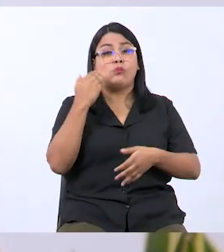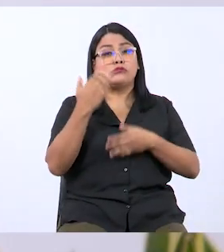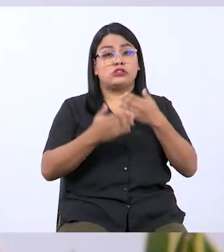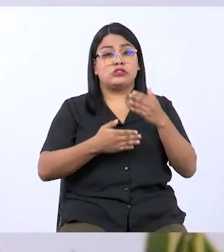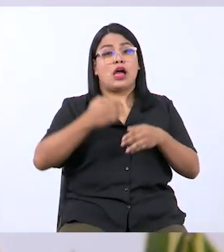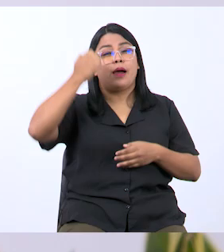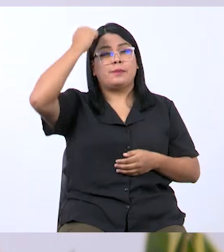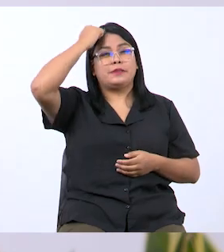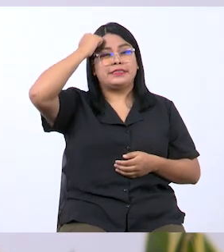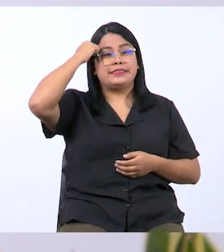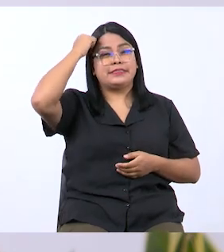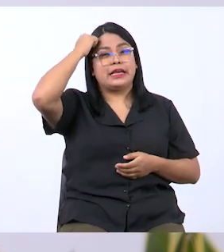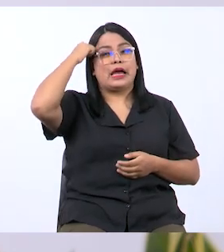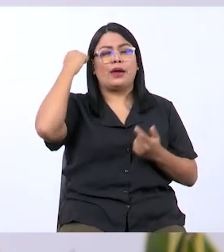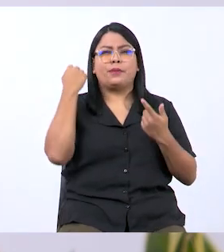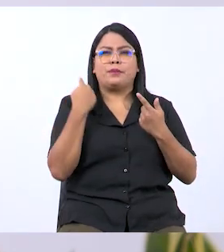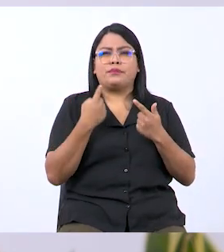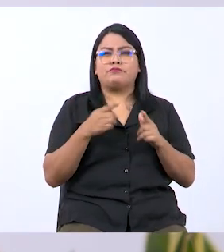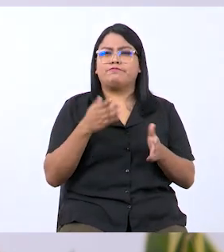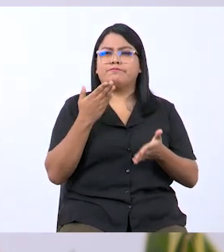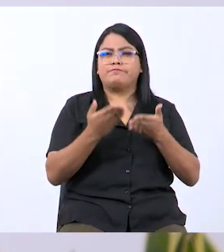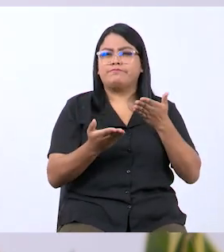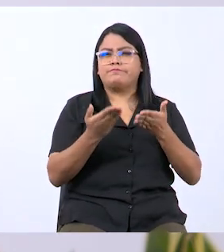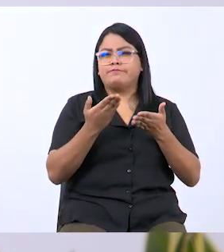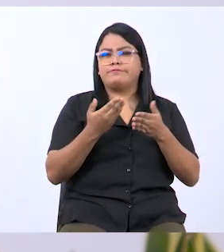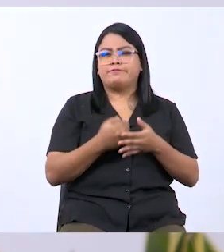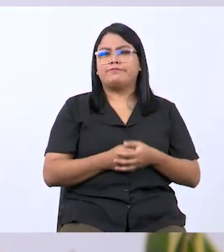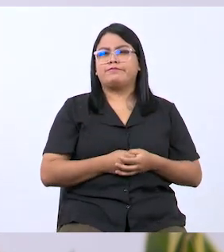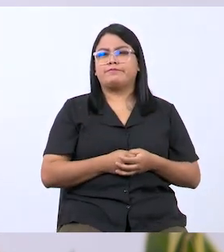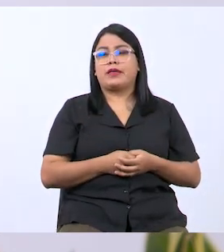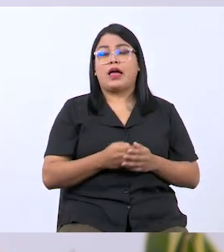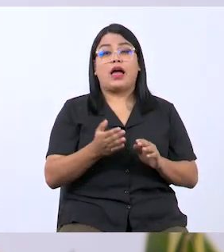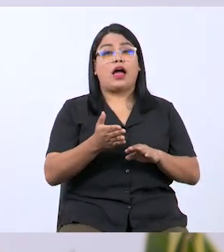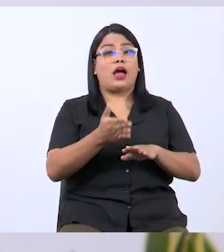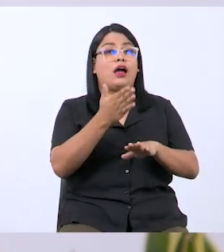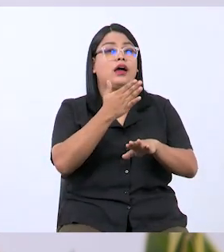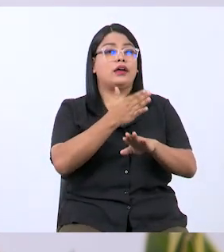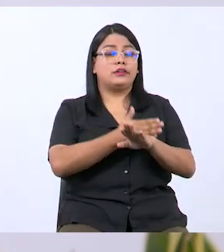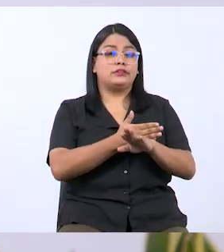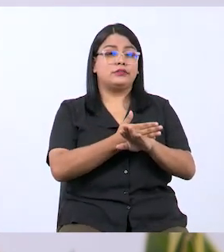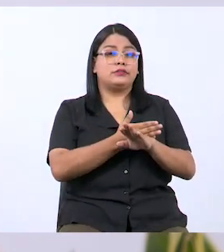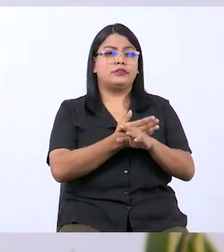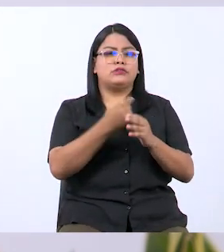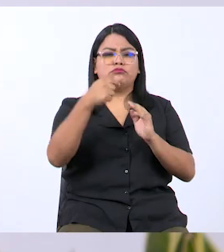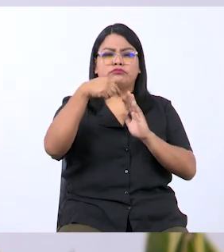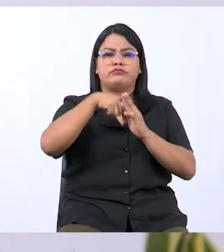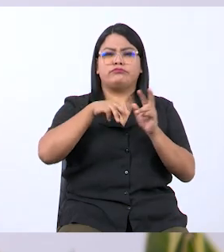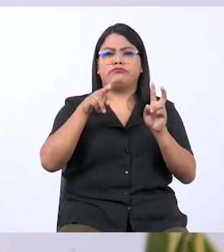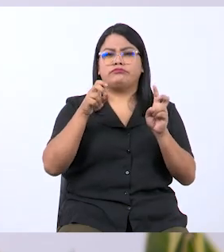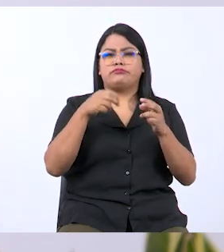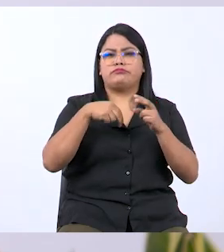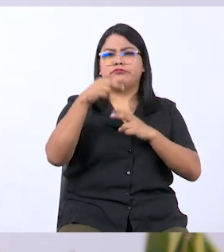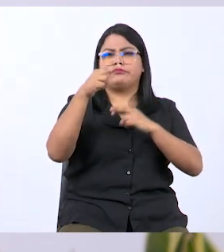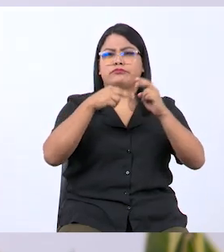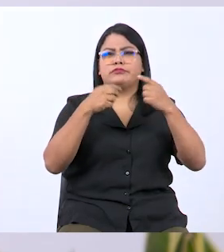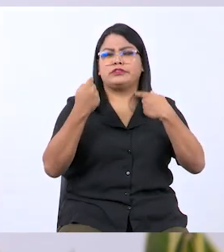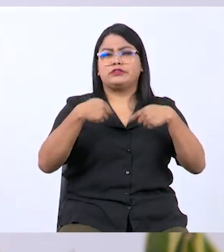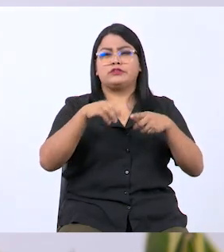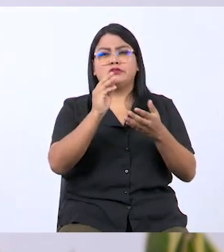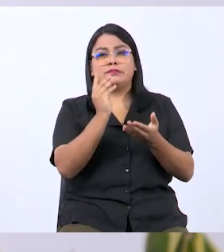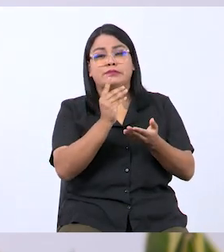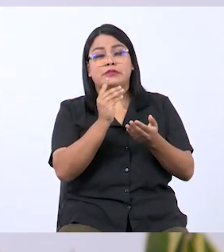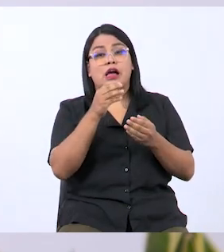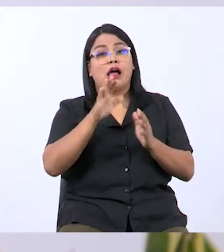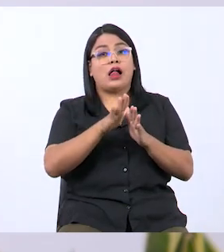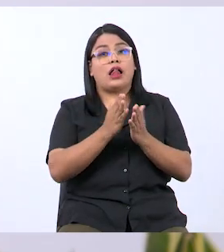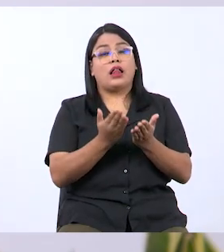nuestros procesos de aprendizaje. Pero, ¿qué le parece, Francisco, si antes de entrar en materia en cuanto a la estructura y a la